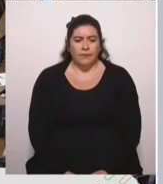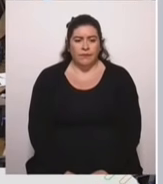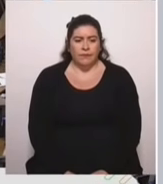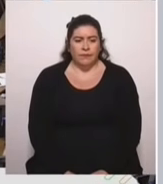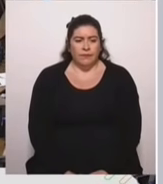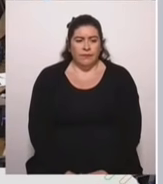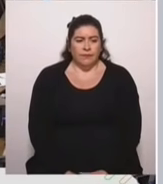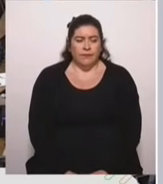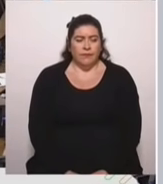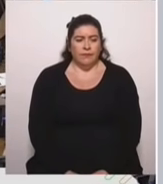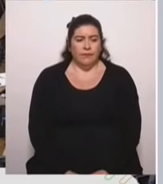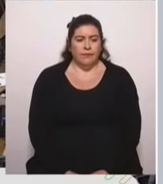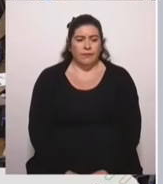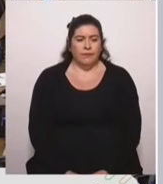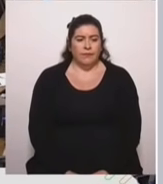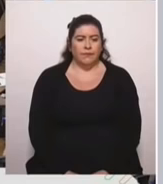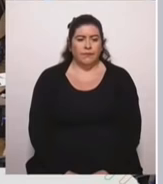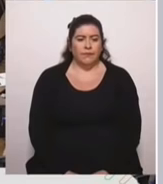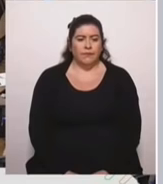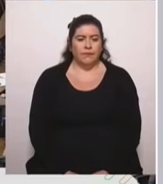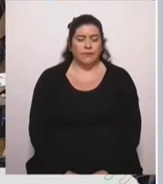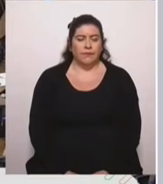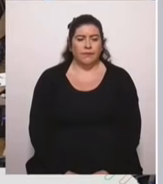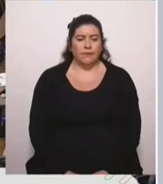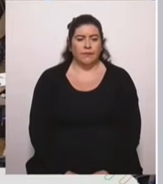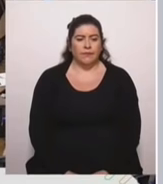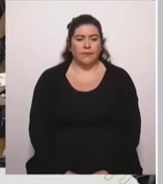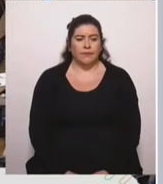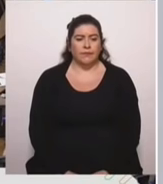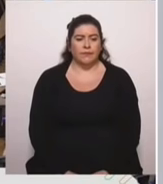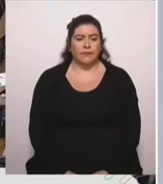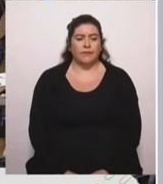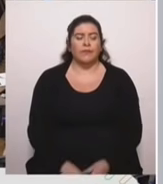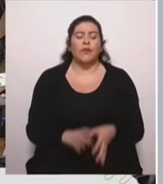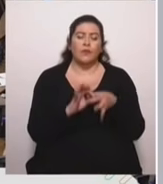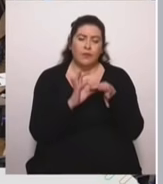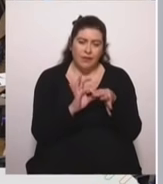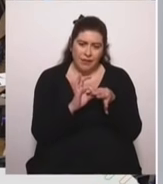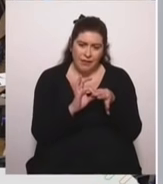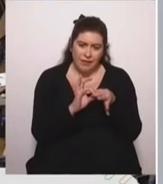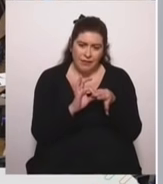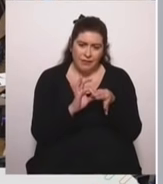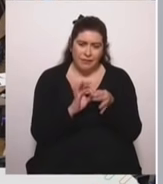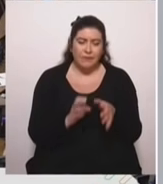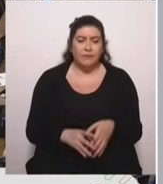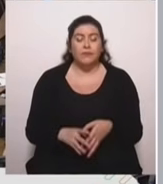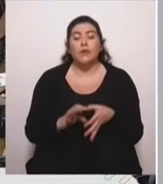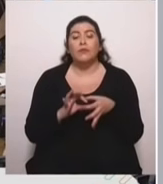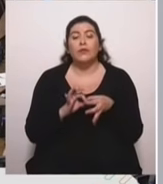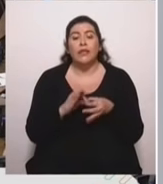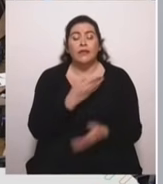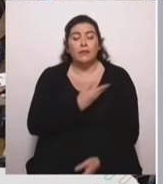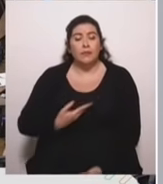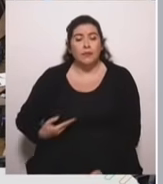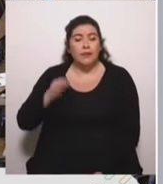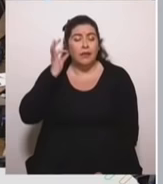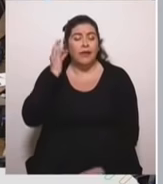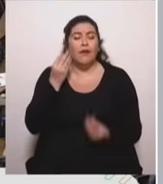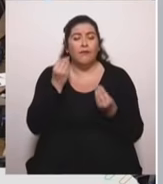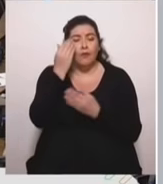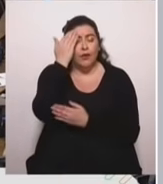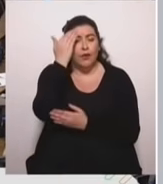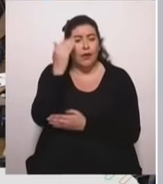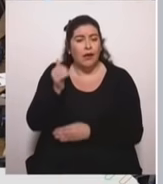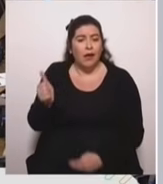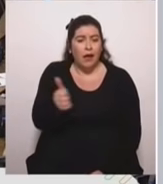constituidos, tiene que ver fundamentalmente con de dónde emanan. Y naturalmente se habla de poderes